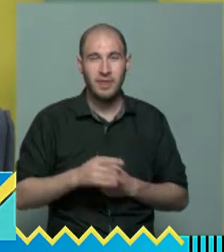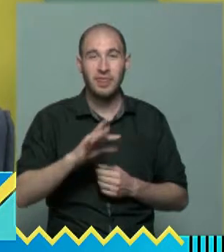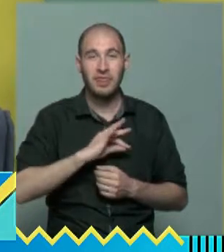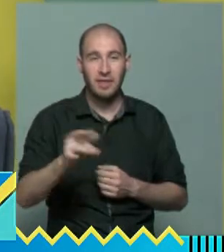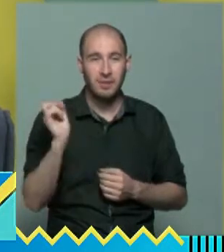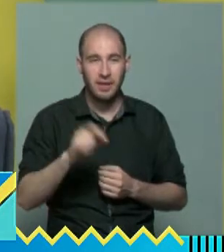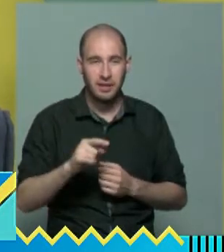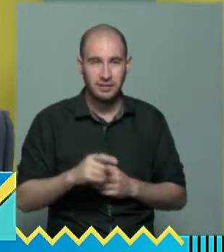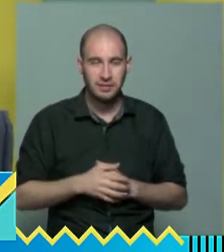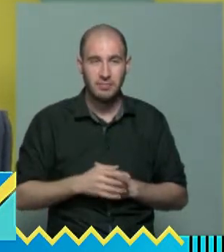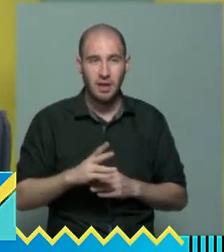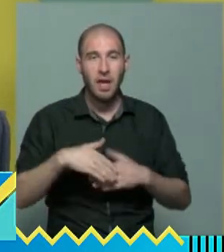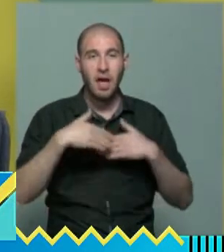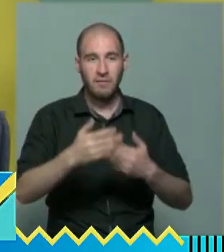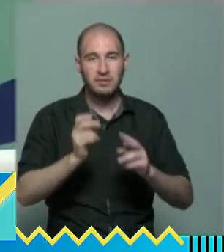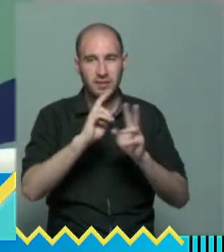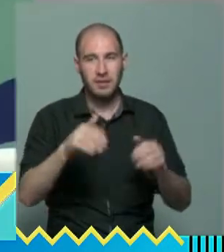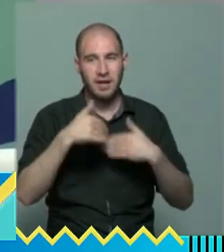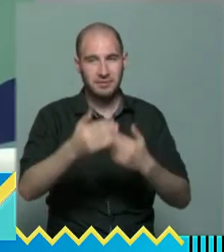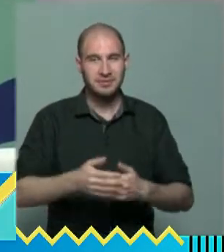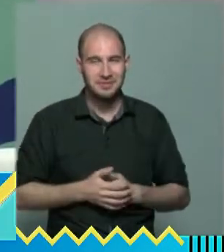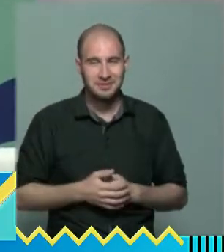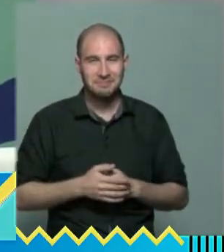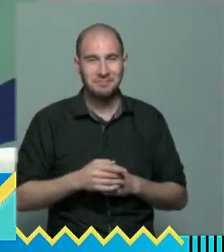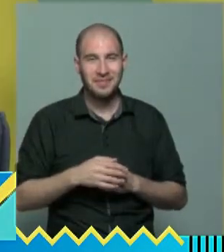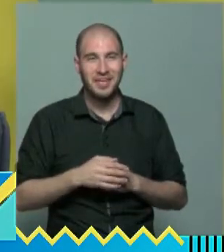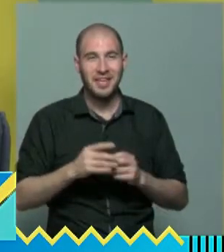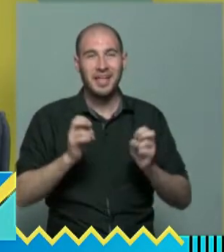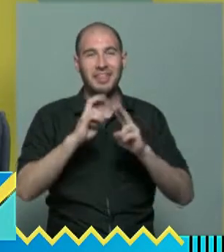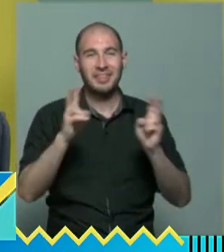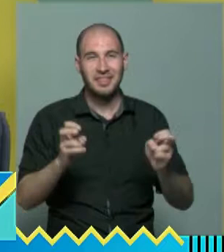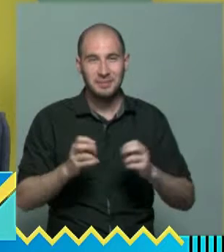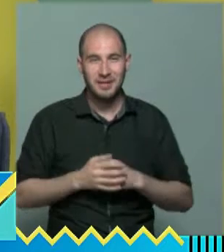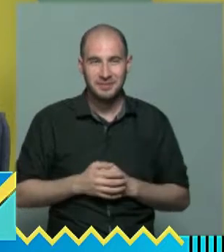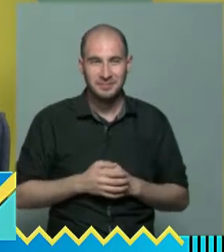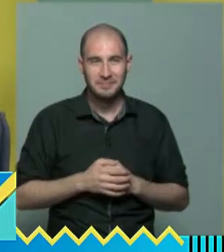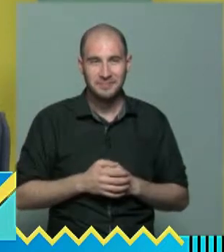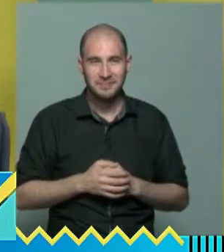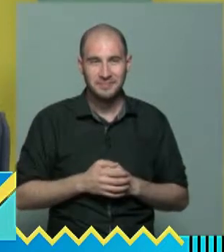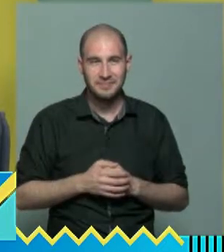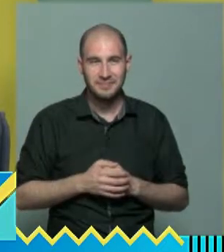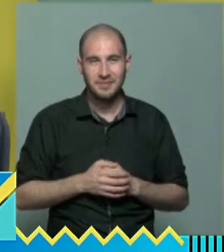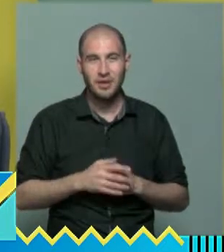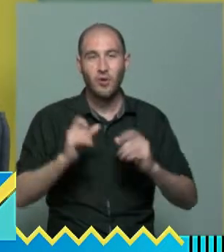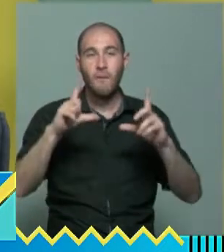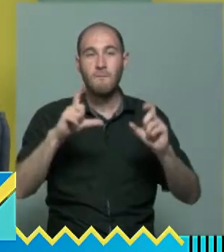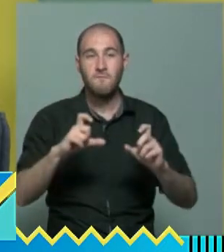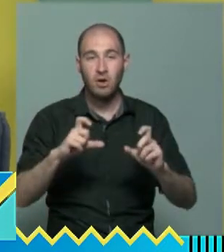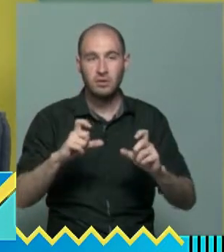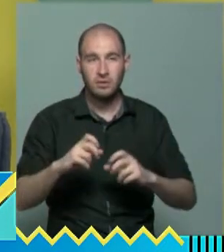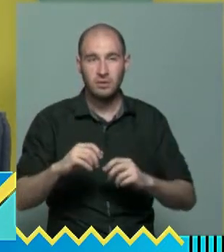deuda, se va a avanzar con el tema. Por lo tanto no es. Y con respecto también a la